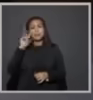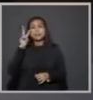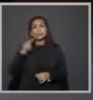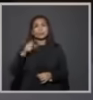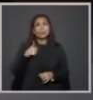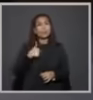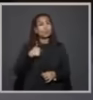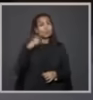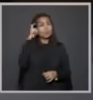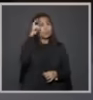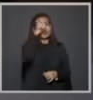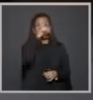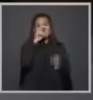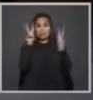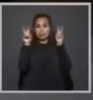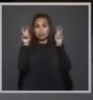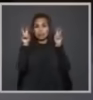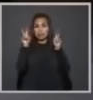polémico.